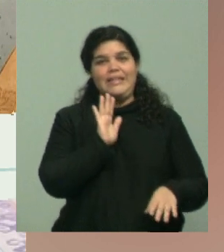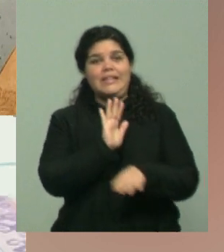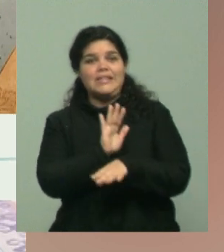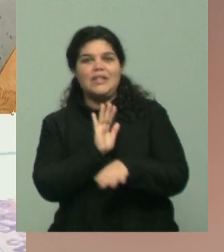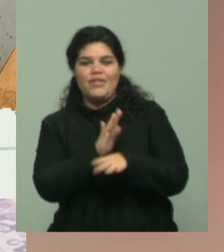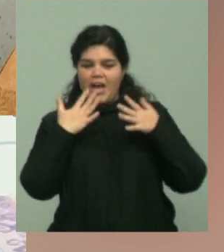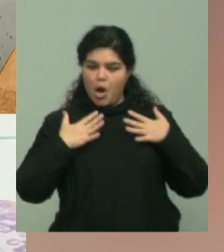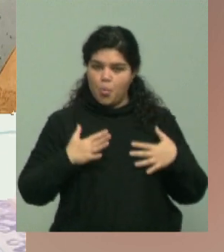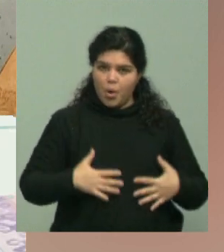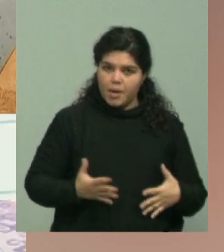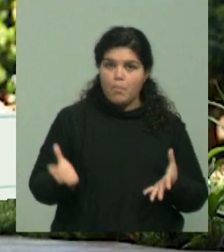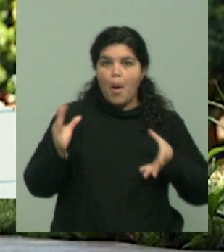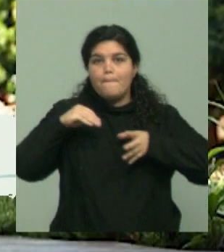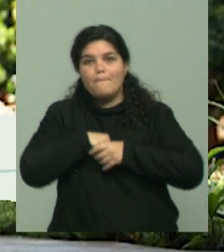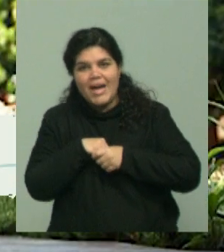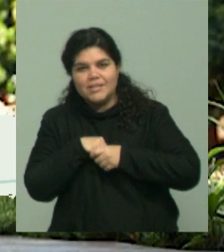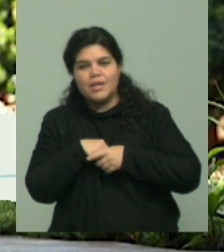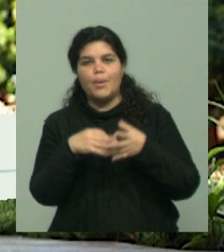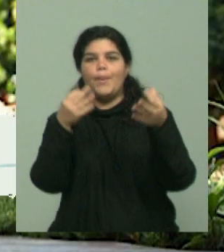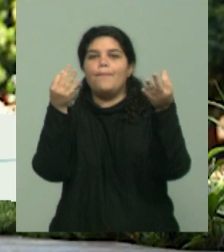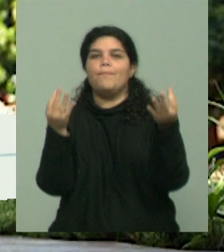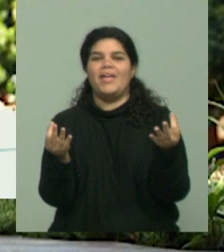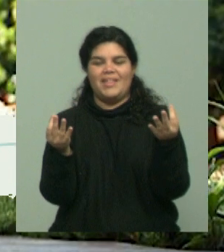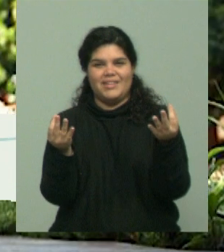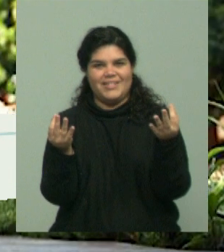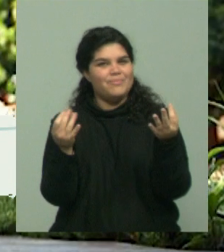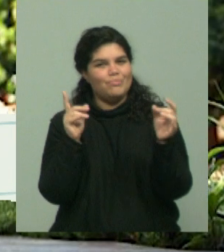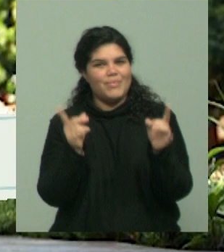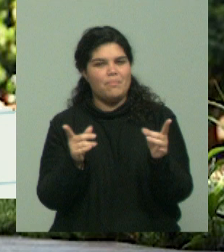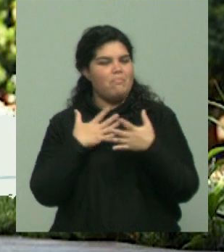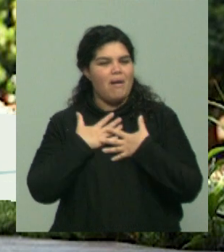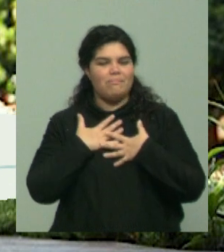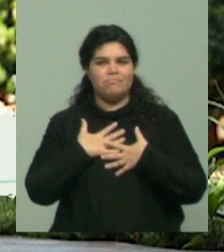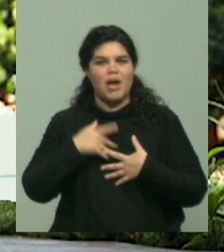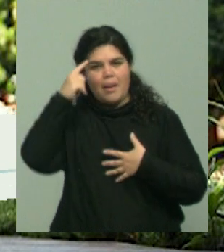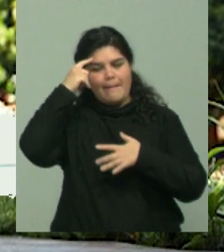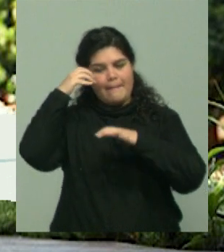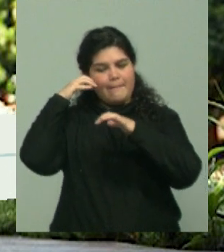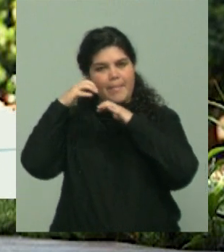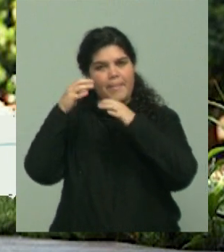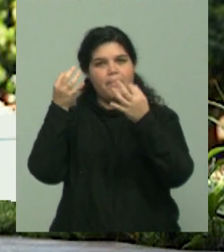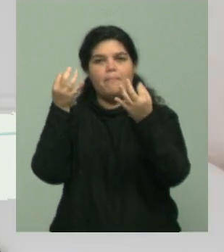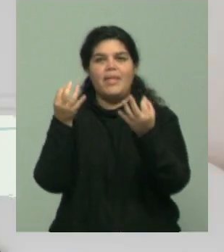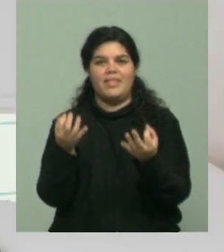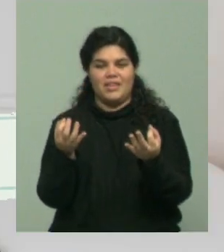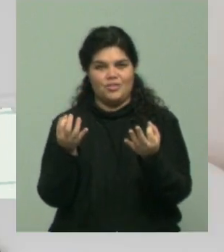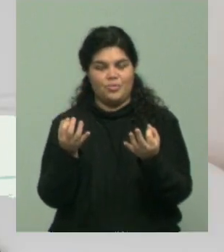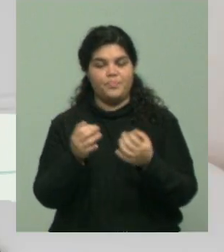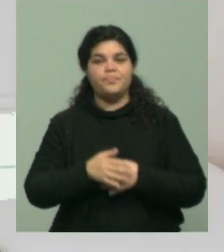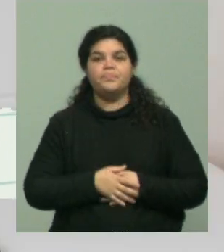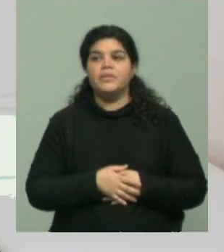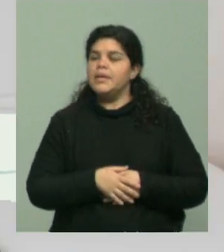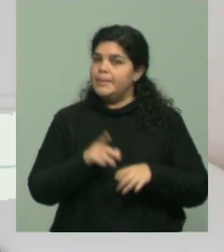físico. Hay meditación de por medio, digo, también tiene que ver con eso, ¿no? Tal cual. Desburrame un poco, porque yo lo digo... Bueno, mira, más o menos